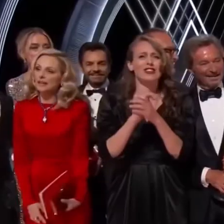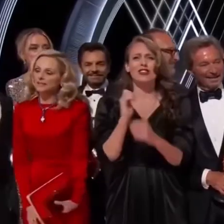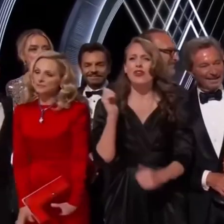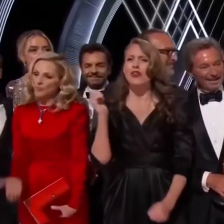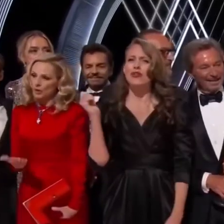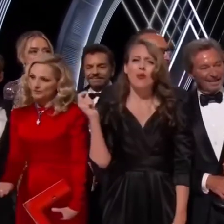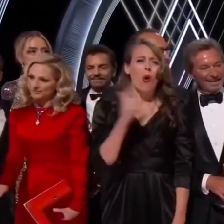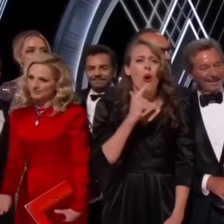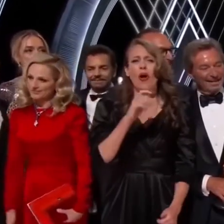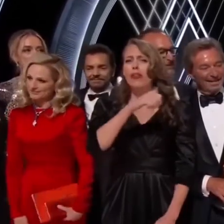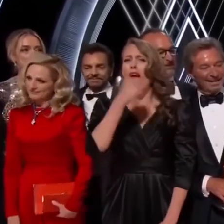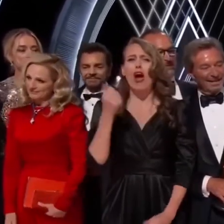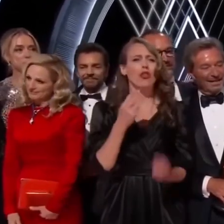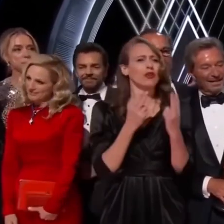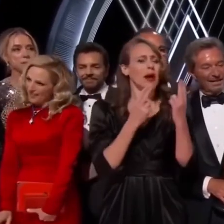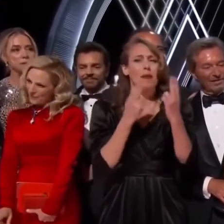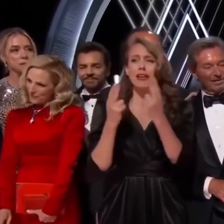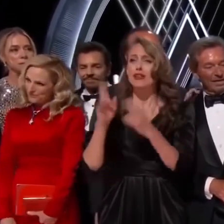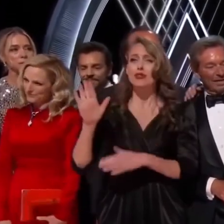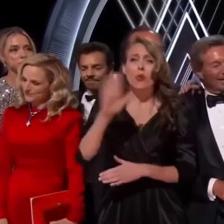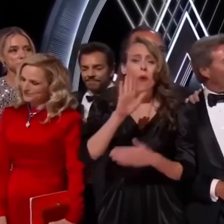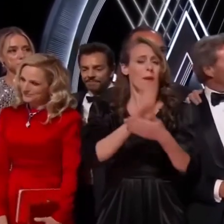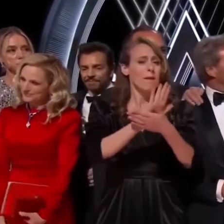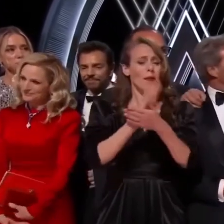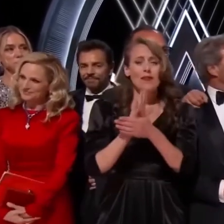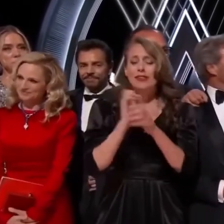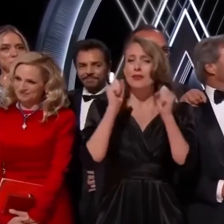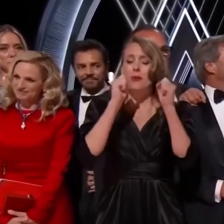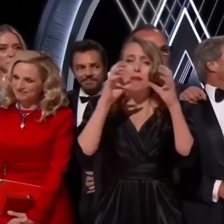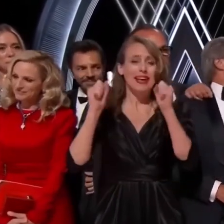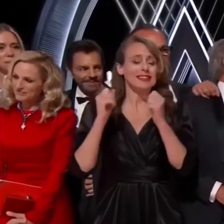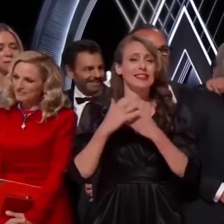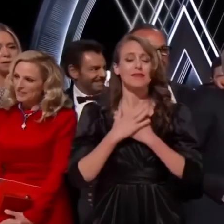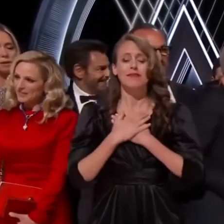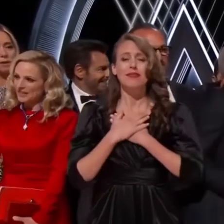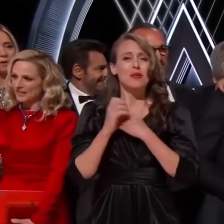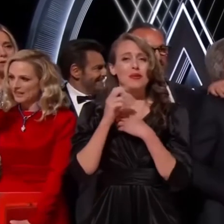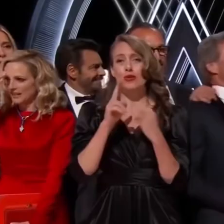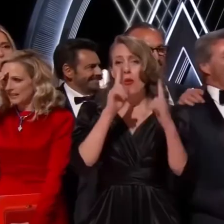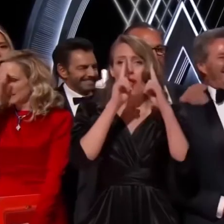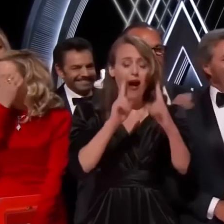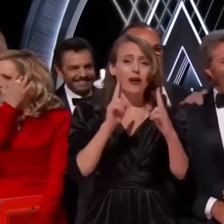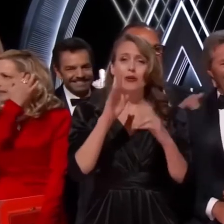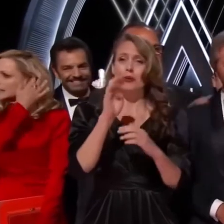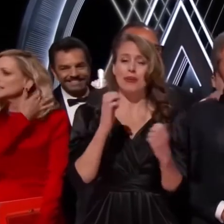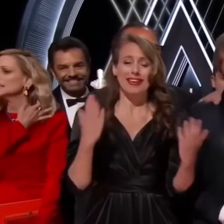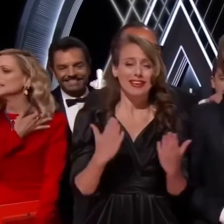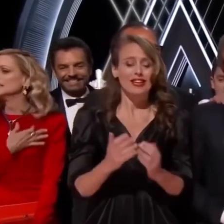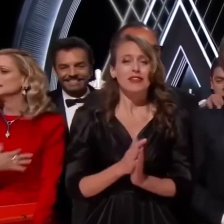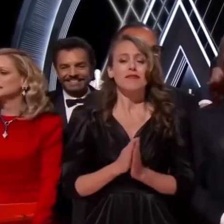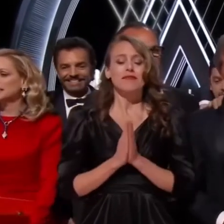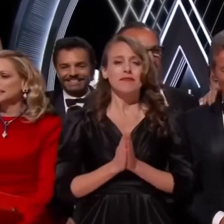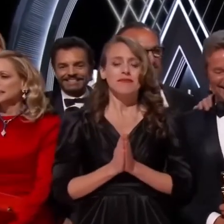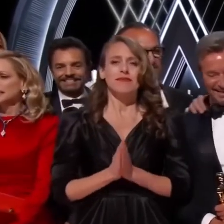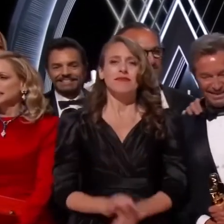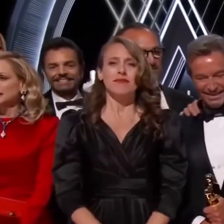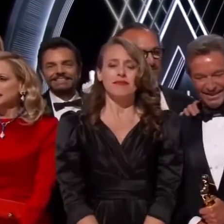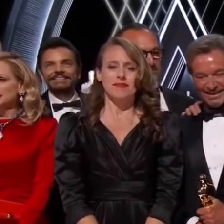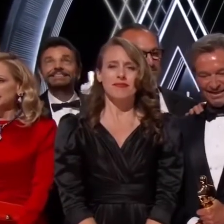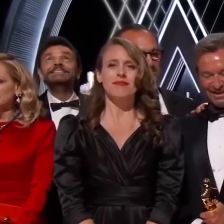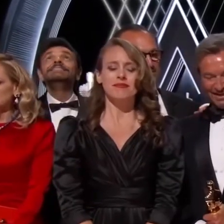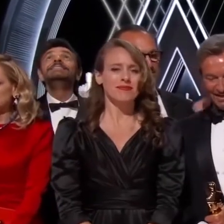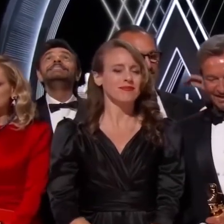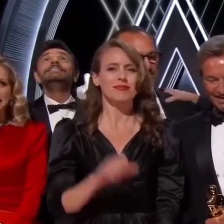breve acerca del proceso que llevó a hacer una película, basándome en documentales, detrás de escenas, entrevistas, declaraciones y